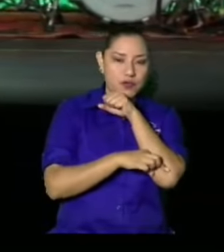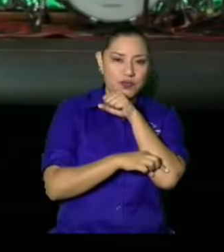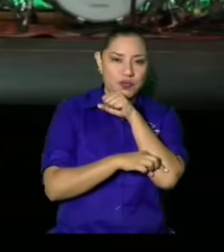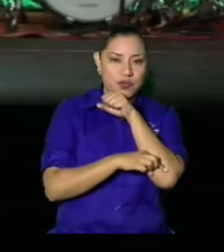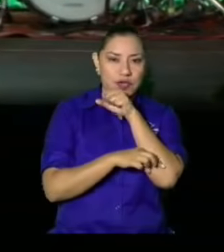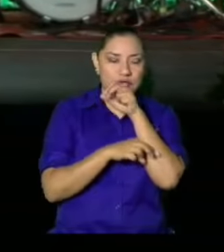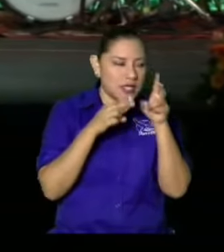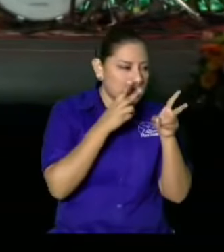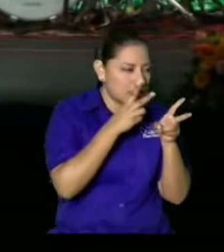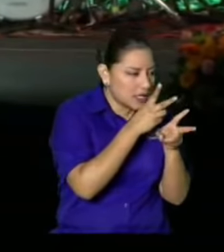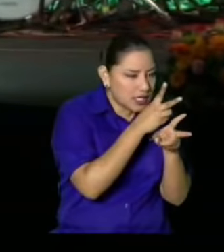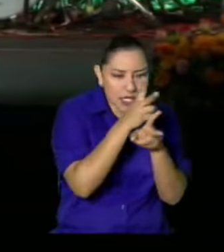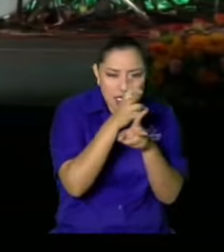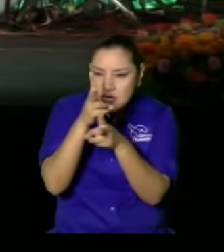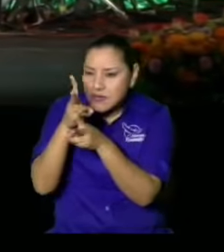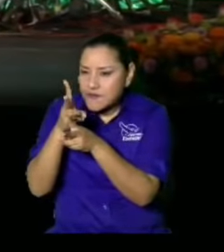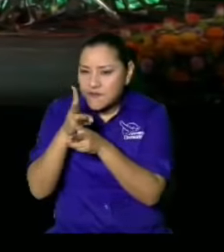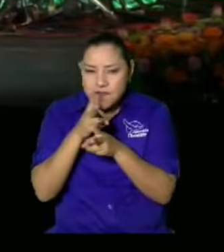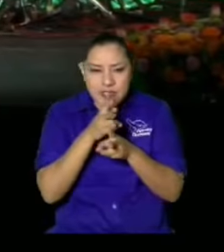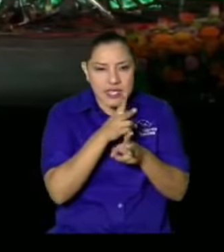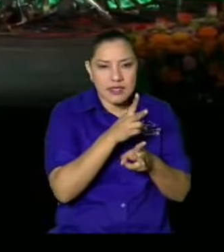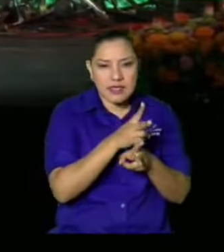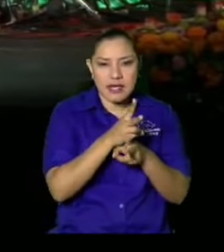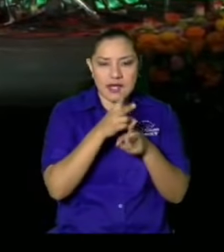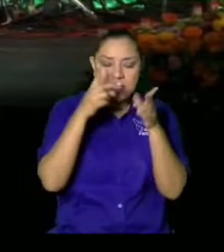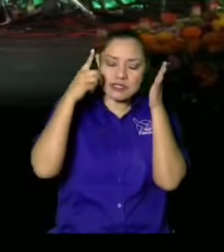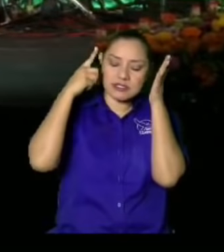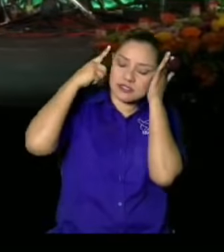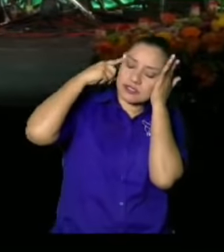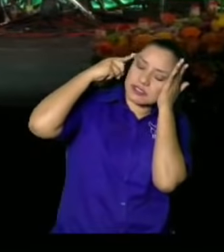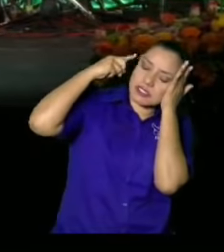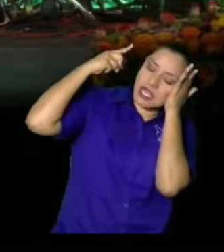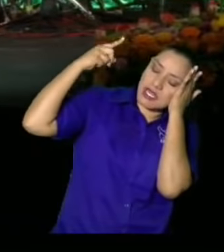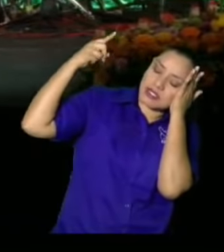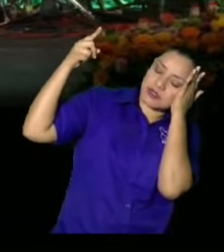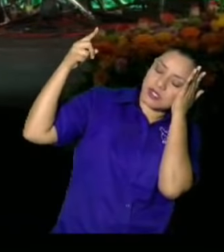amado, dice la Biblia que, hermano, Dios